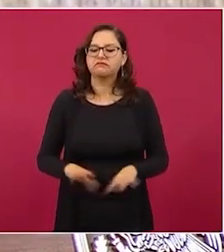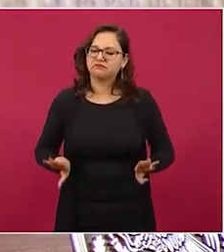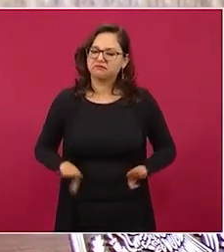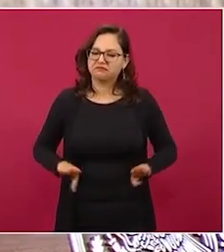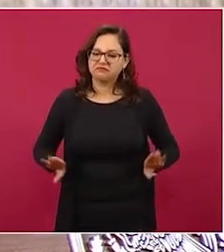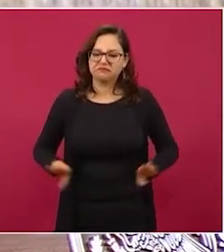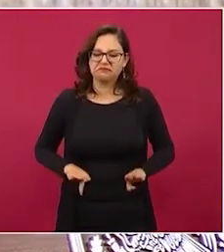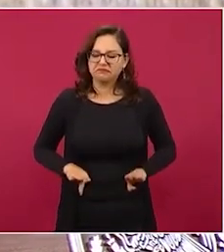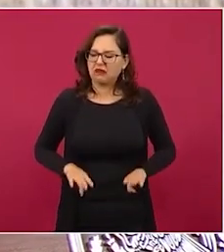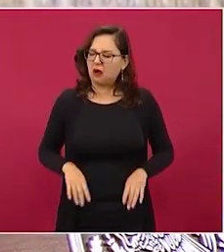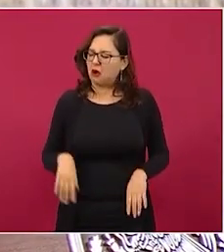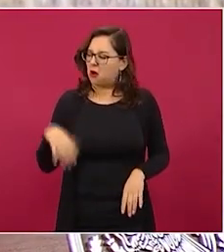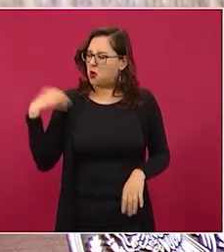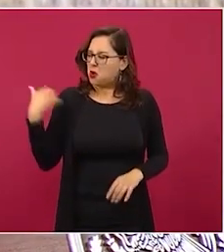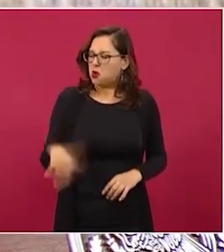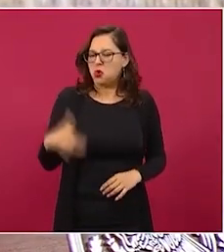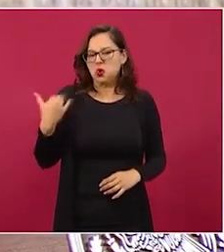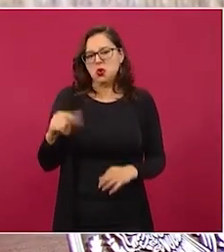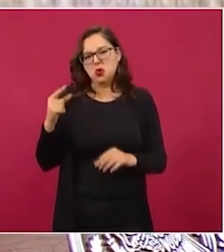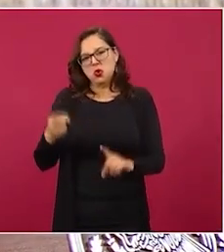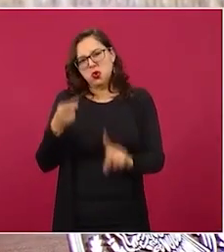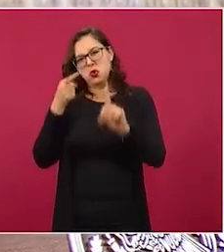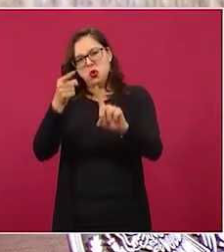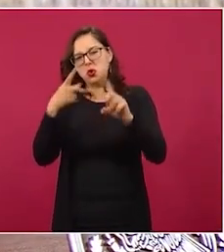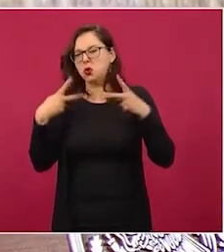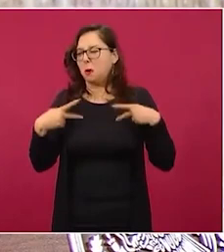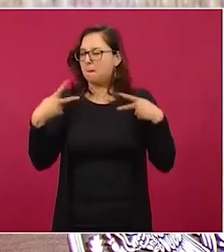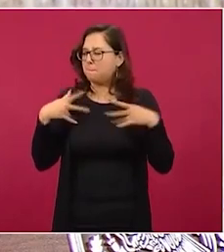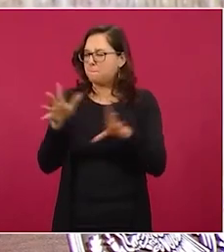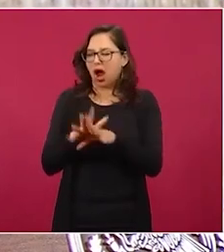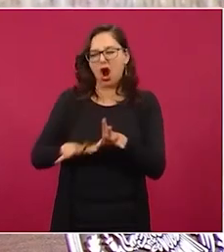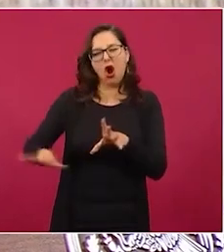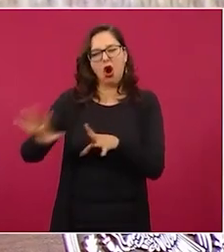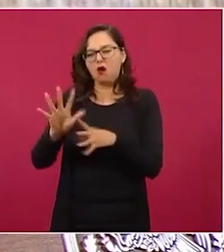comprometido con las causas populares,